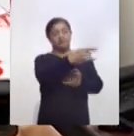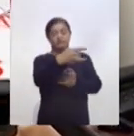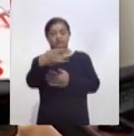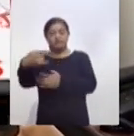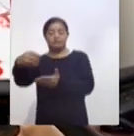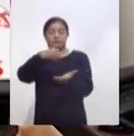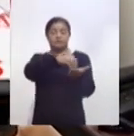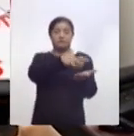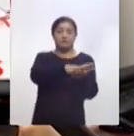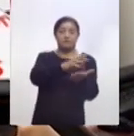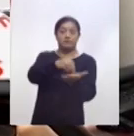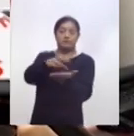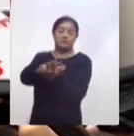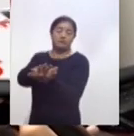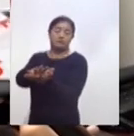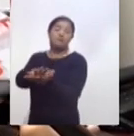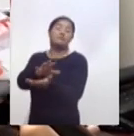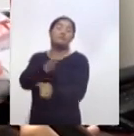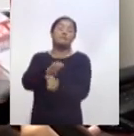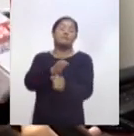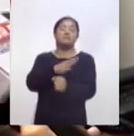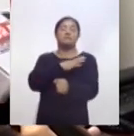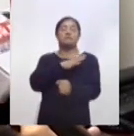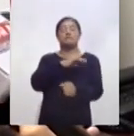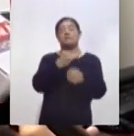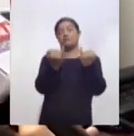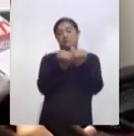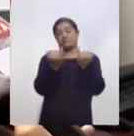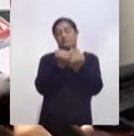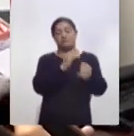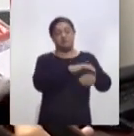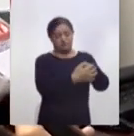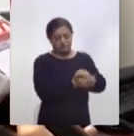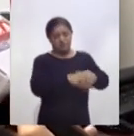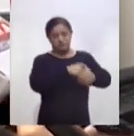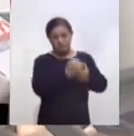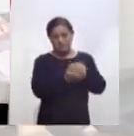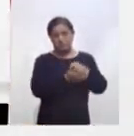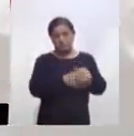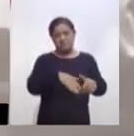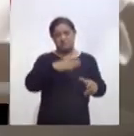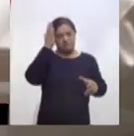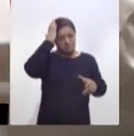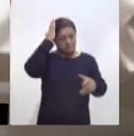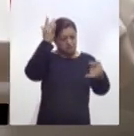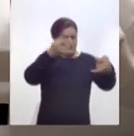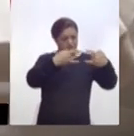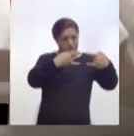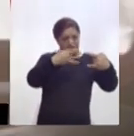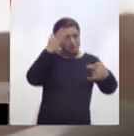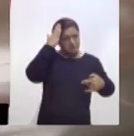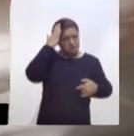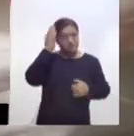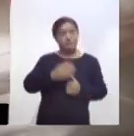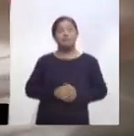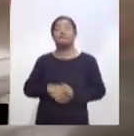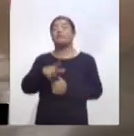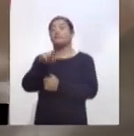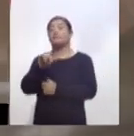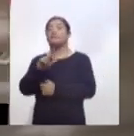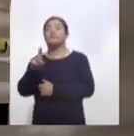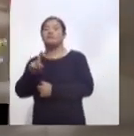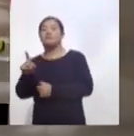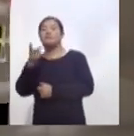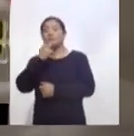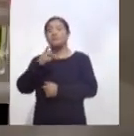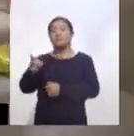está implementando colocar lavamanos en los principales accesos de las unidades. Lizeth Romero destacó la importancia que